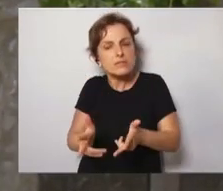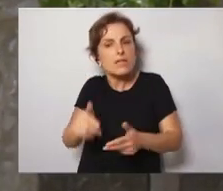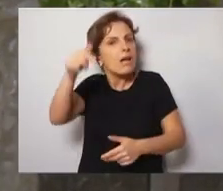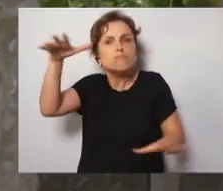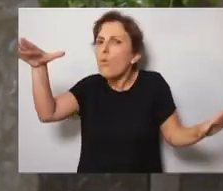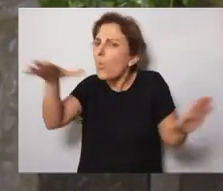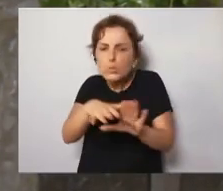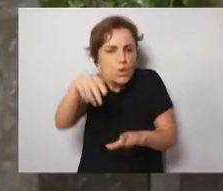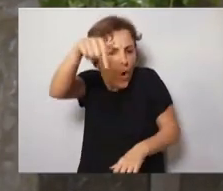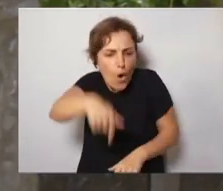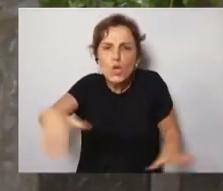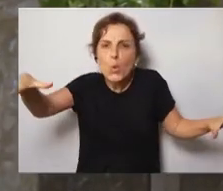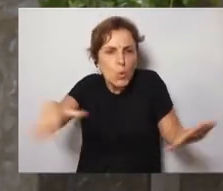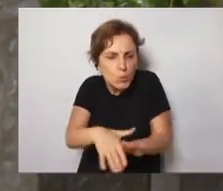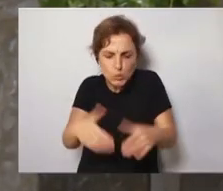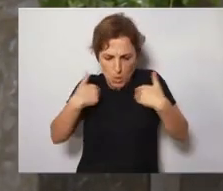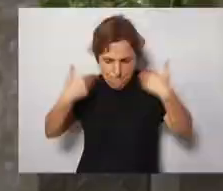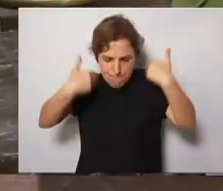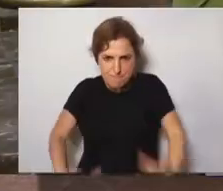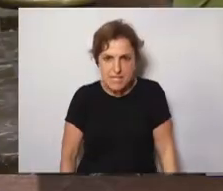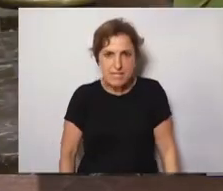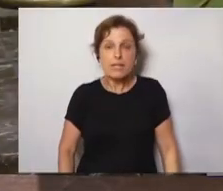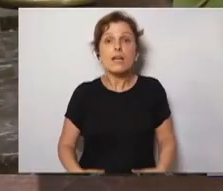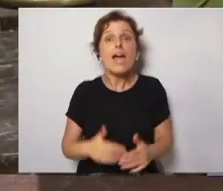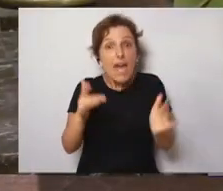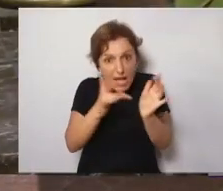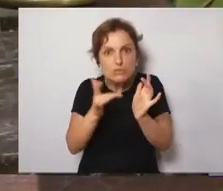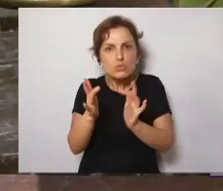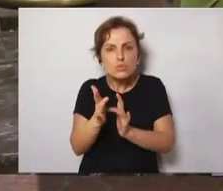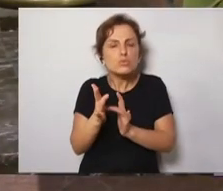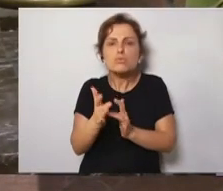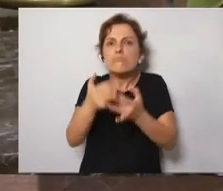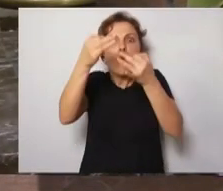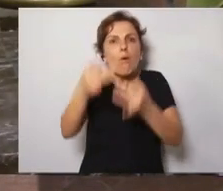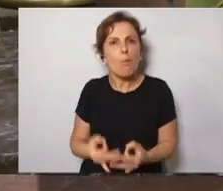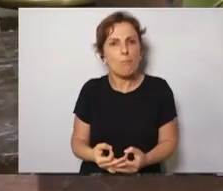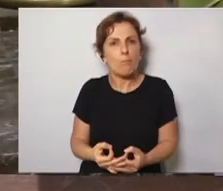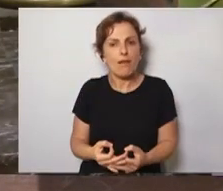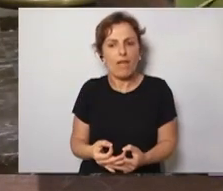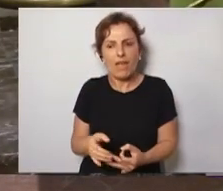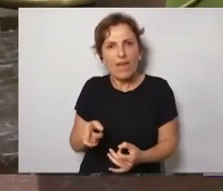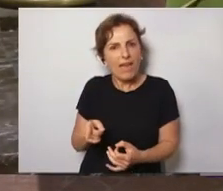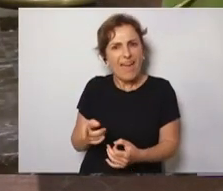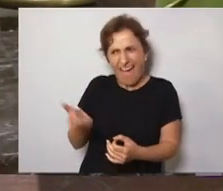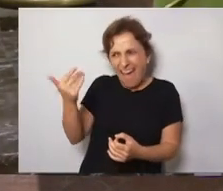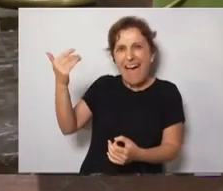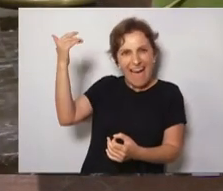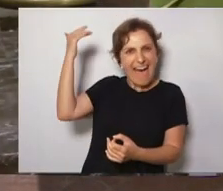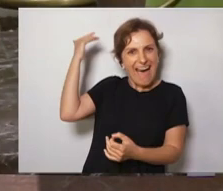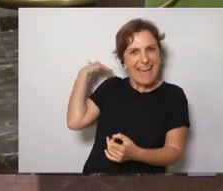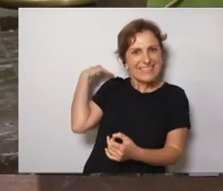se está cumpliendo en mi persona jesús cumple esa profecía